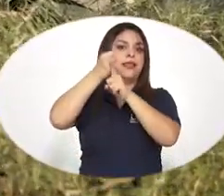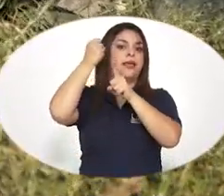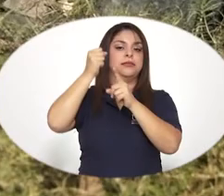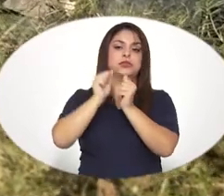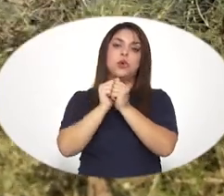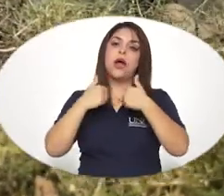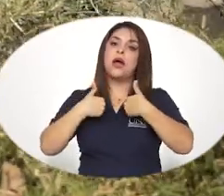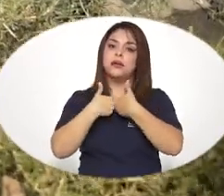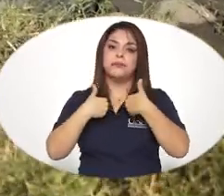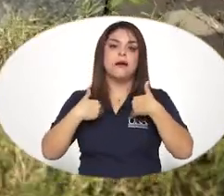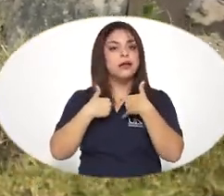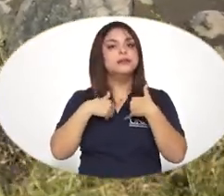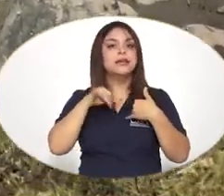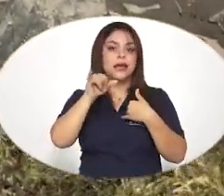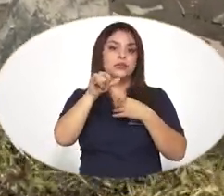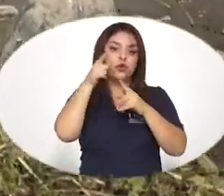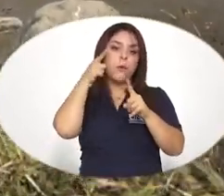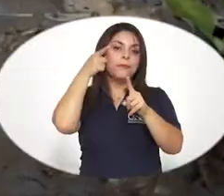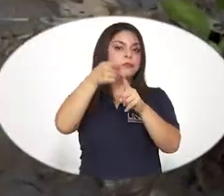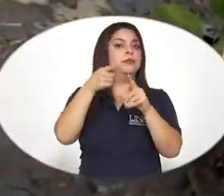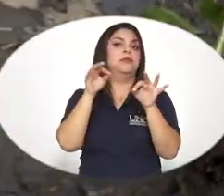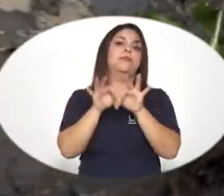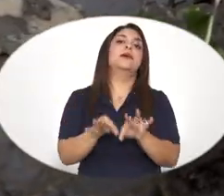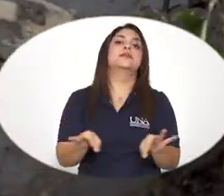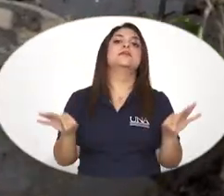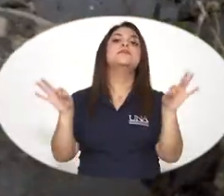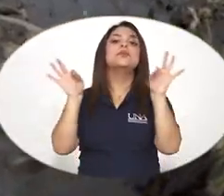accidentes con estos animales, que es uno de los